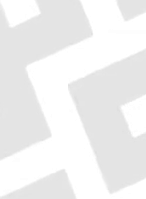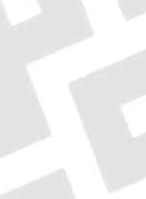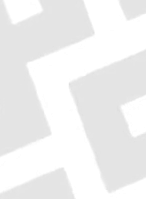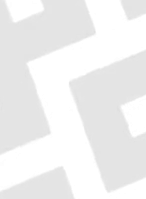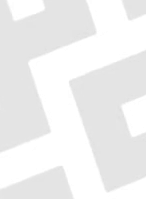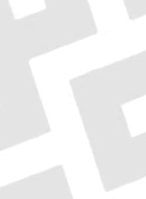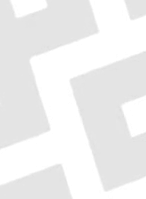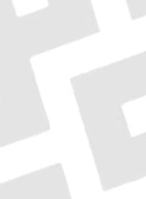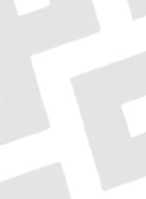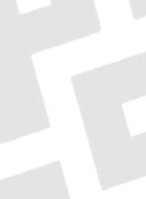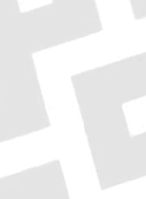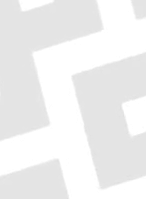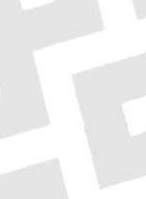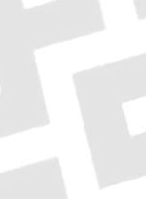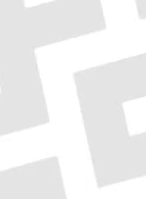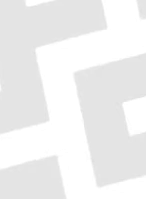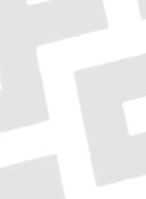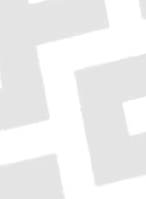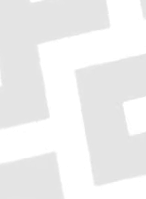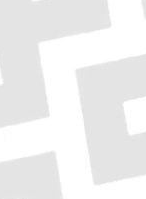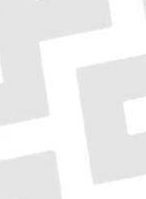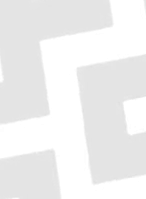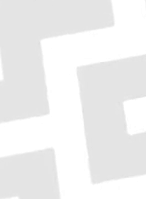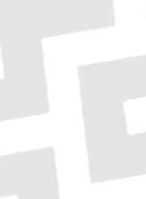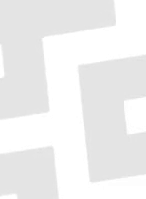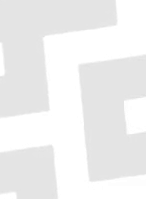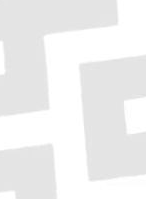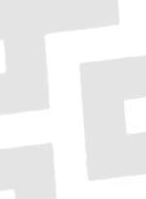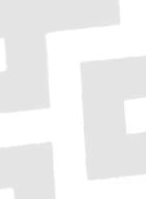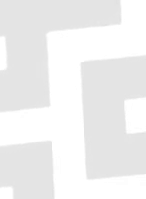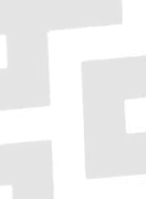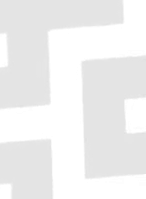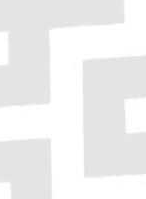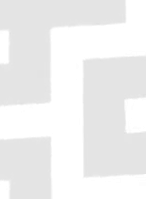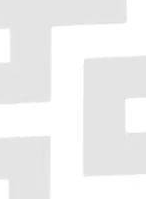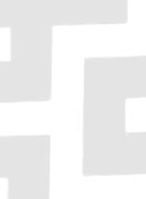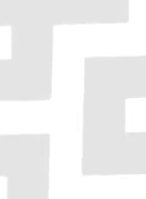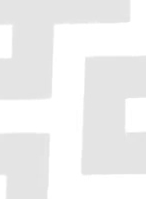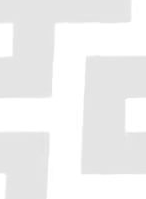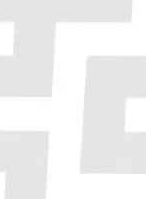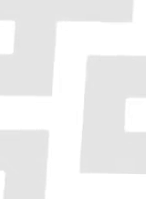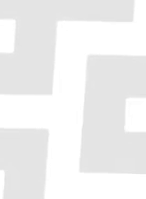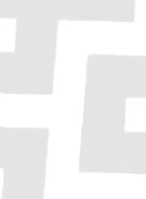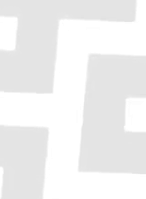estrategia estatal contra el coronavirus actualización en veracruz